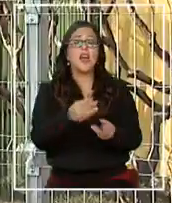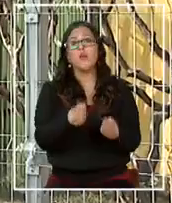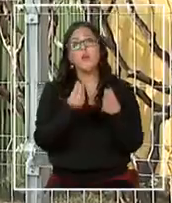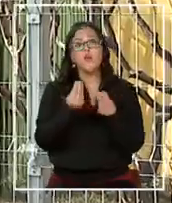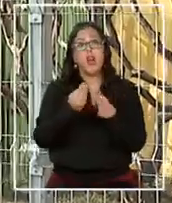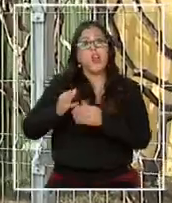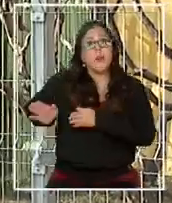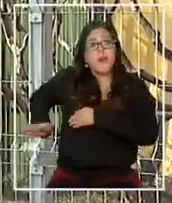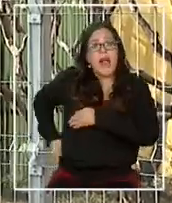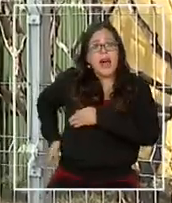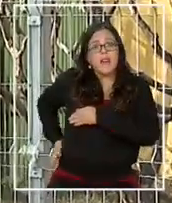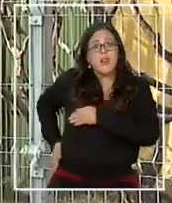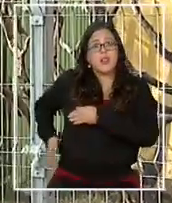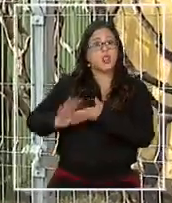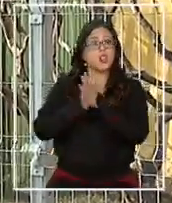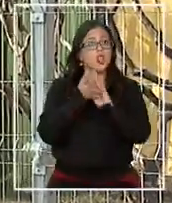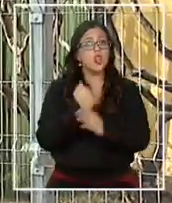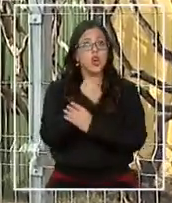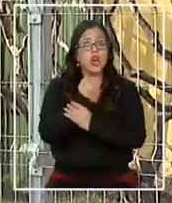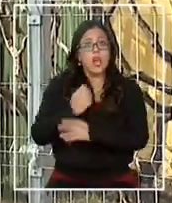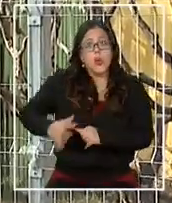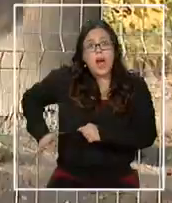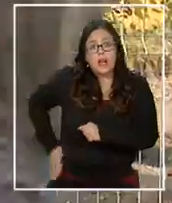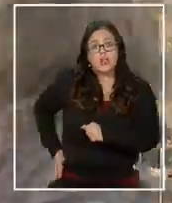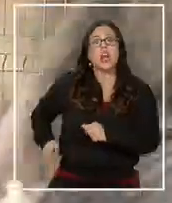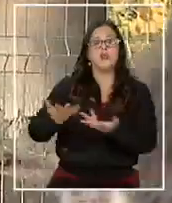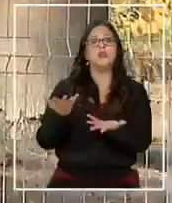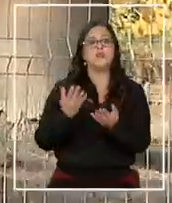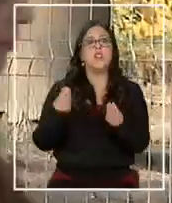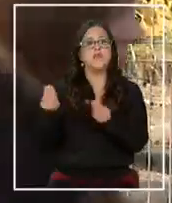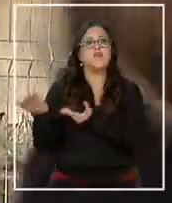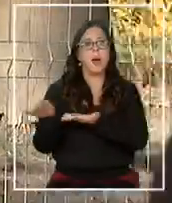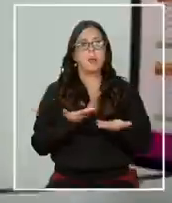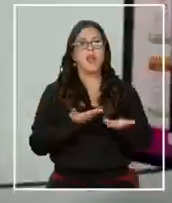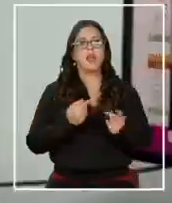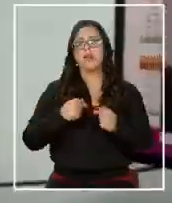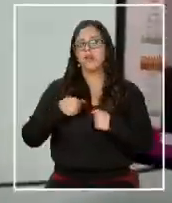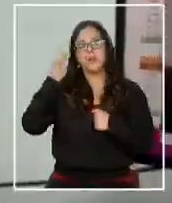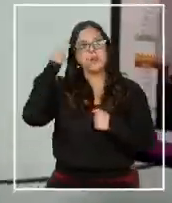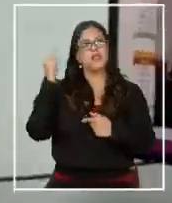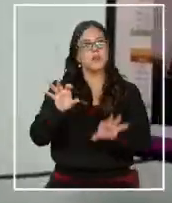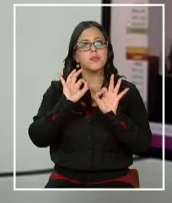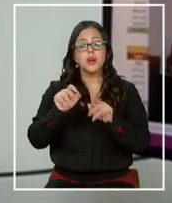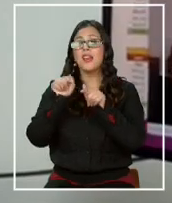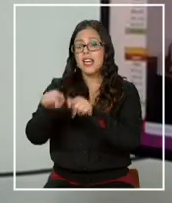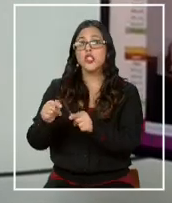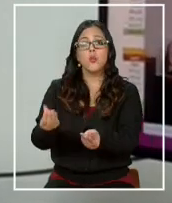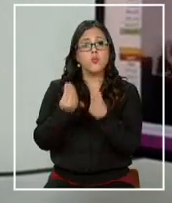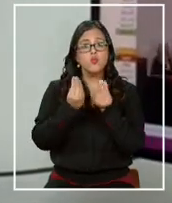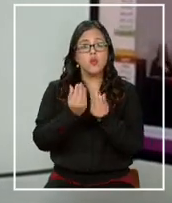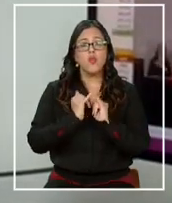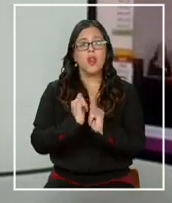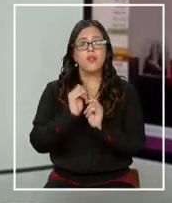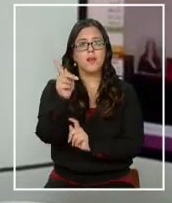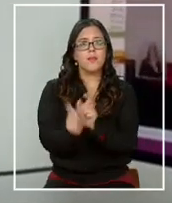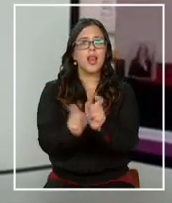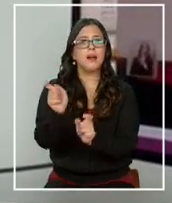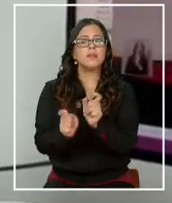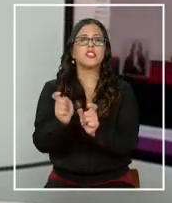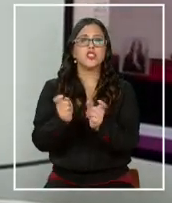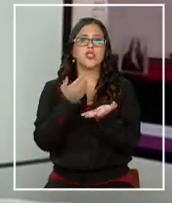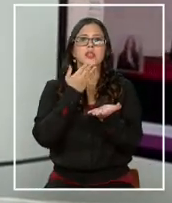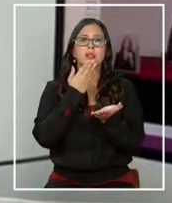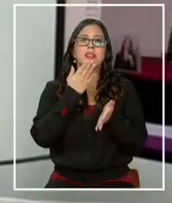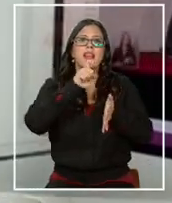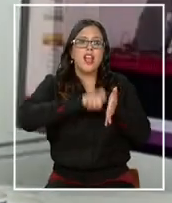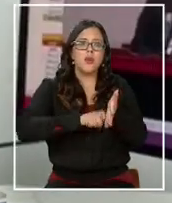bolsillo. Todo lo que ayuda al bolsillo es bienvenido. Los encuentro fabuloso. Resulta ser una excelente noticia para los usuarios, particularmente